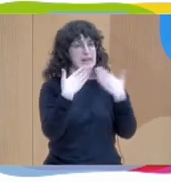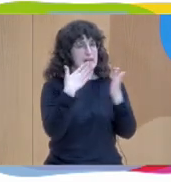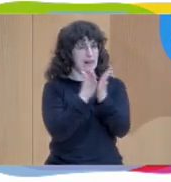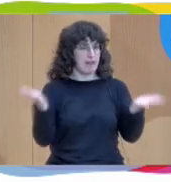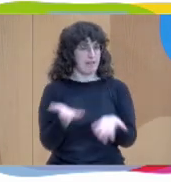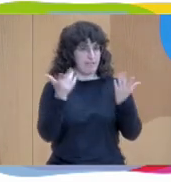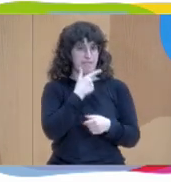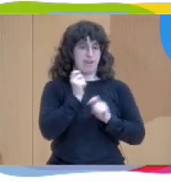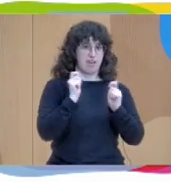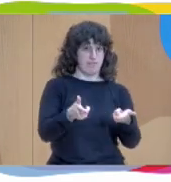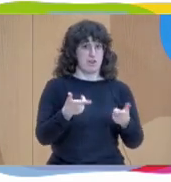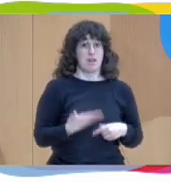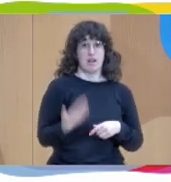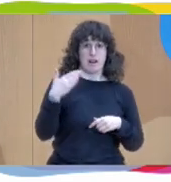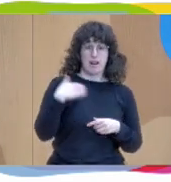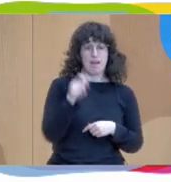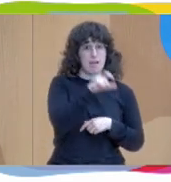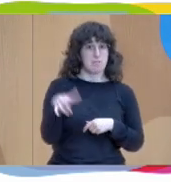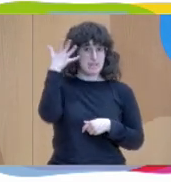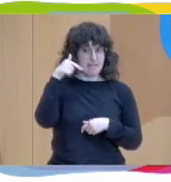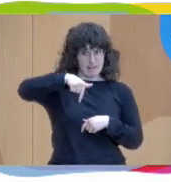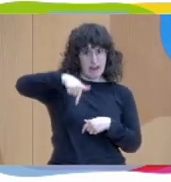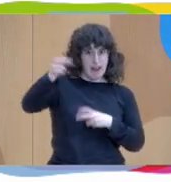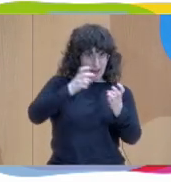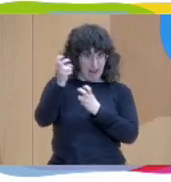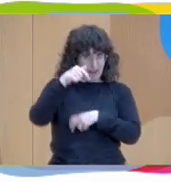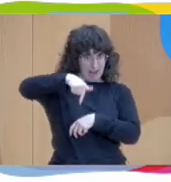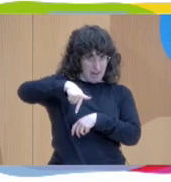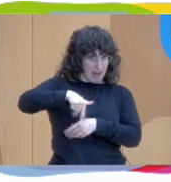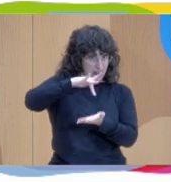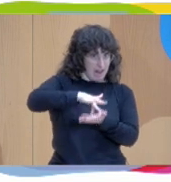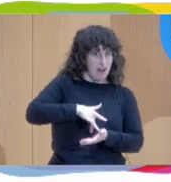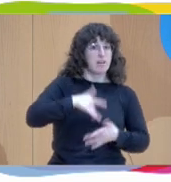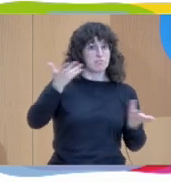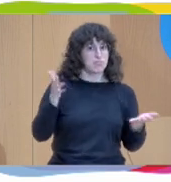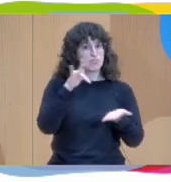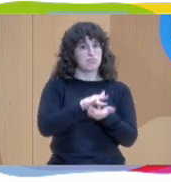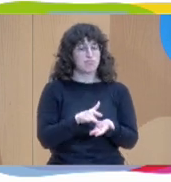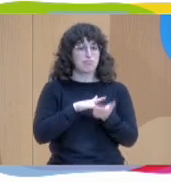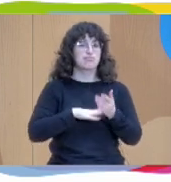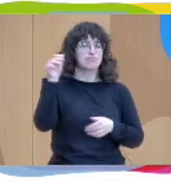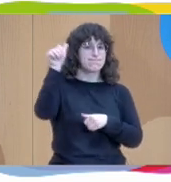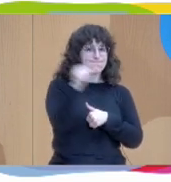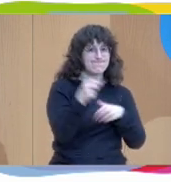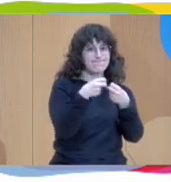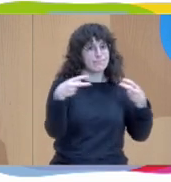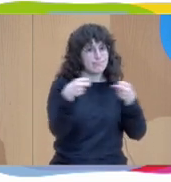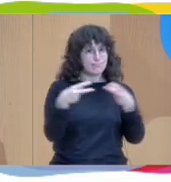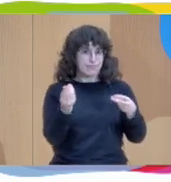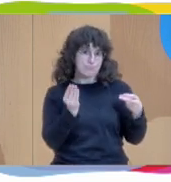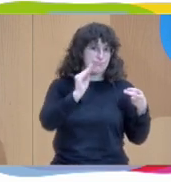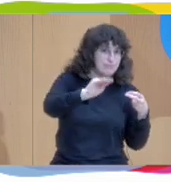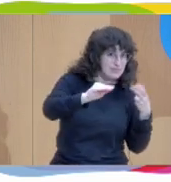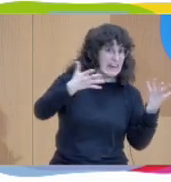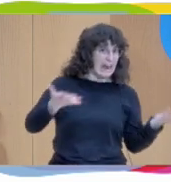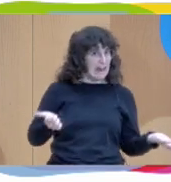navarros que hoy nos acompañan aquí eh pusieron subtítulos a un documental sobre el diálogo abierto y lo pudimos ver